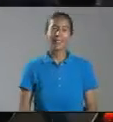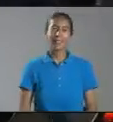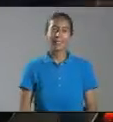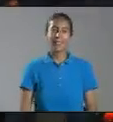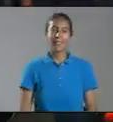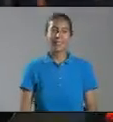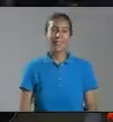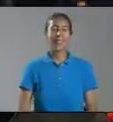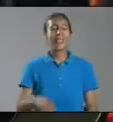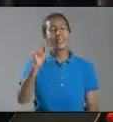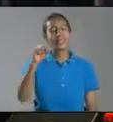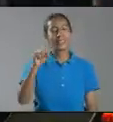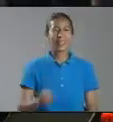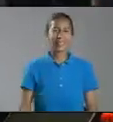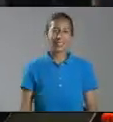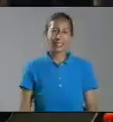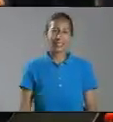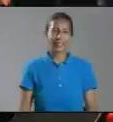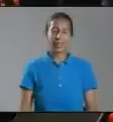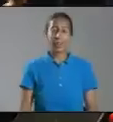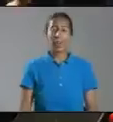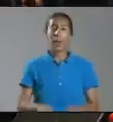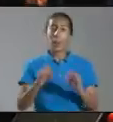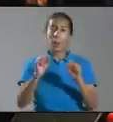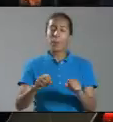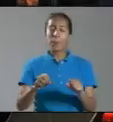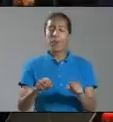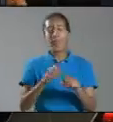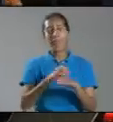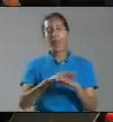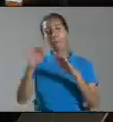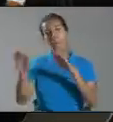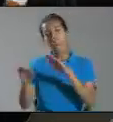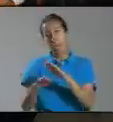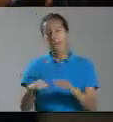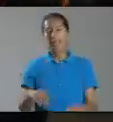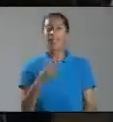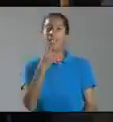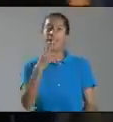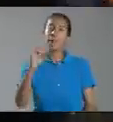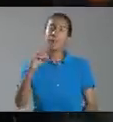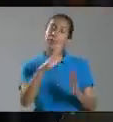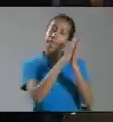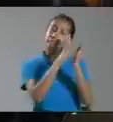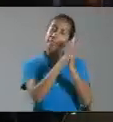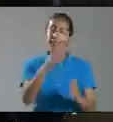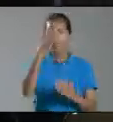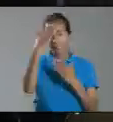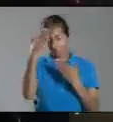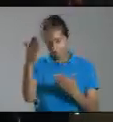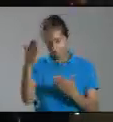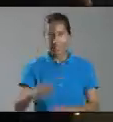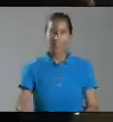Ah, sí, gracias. Pueden descender mis hermanos de alabanza. Gracias.